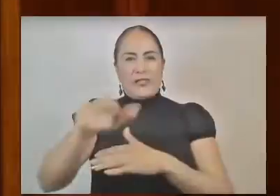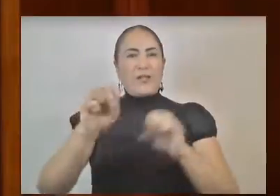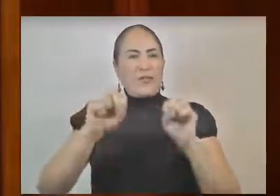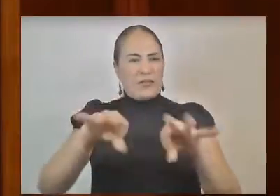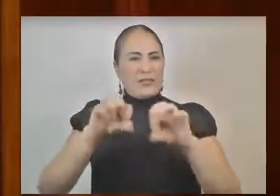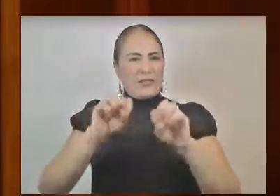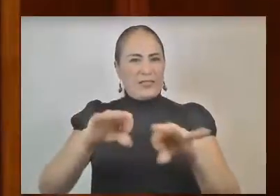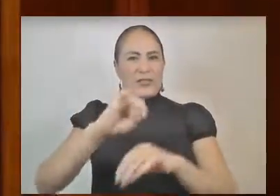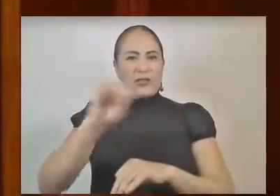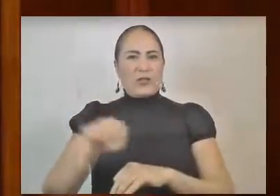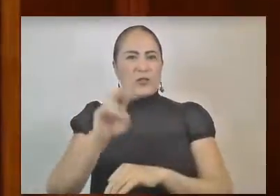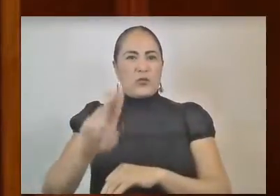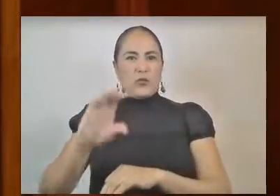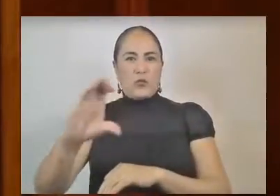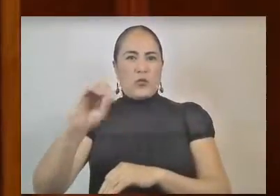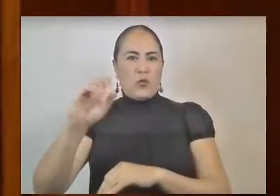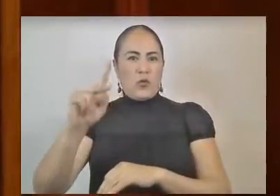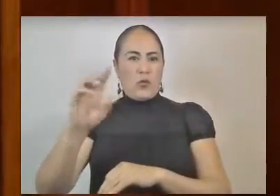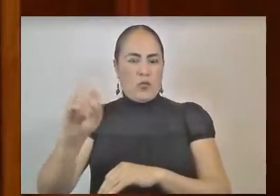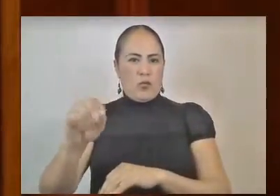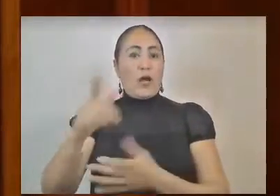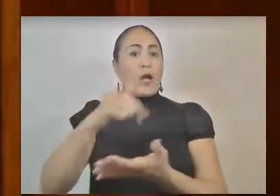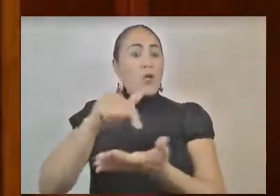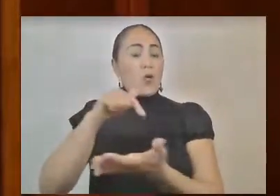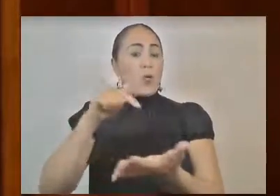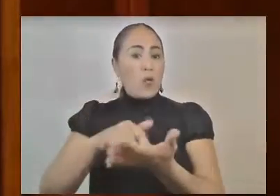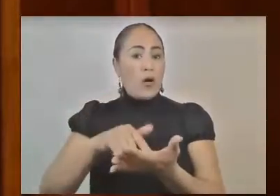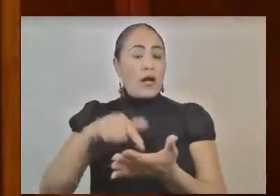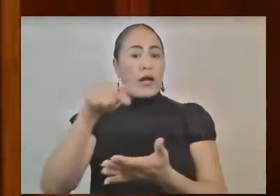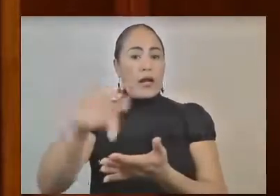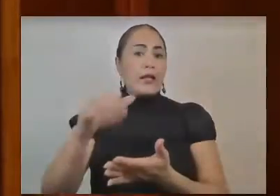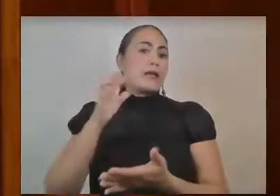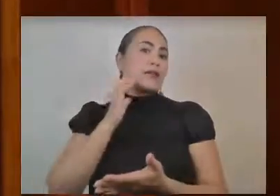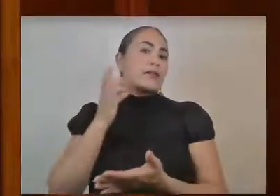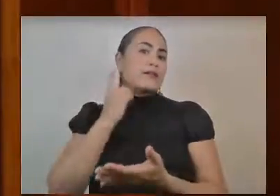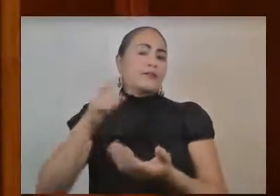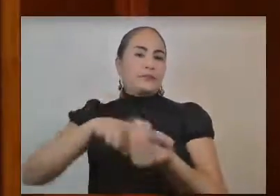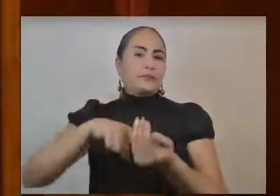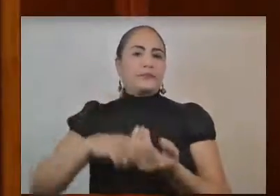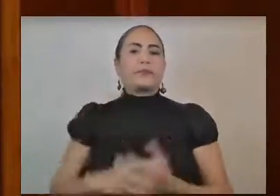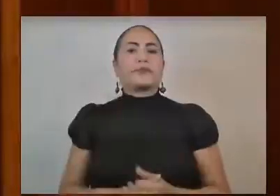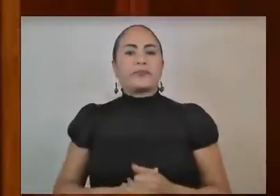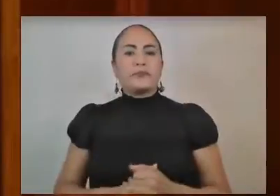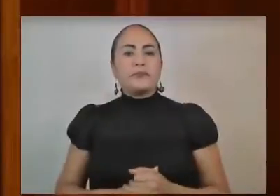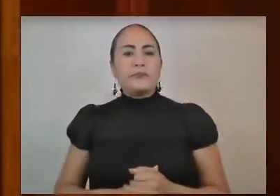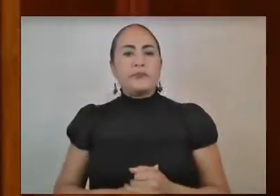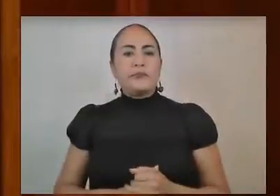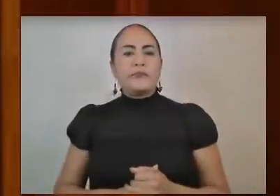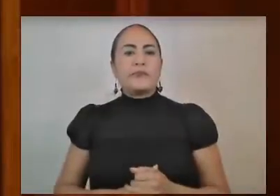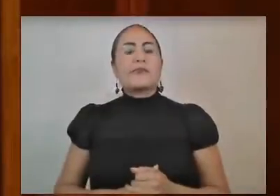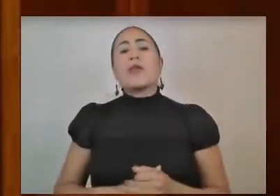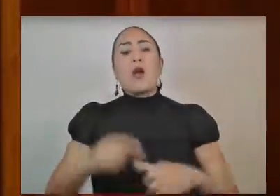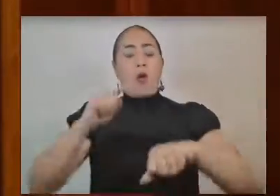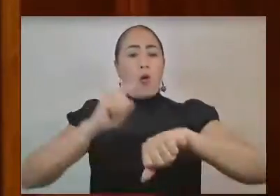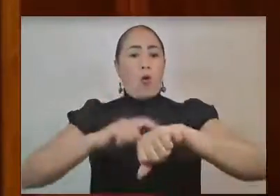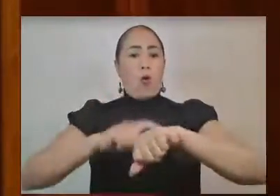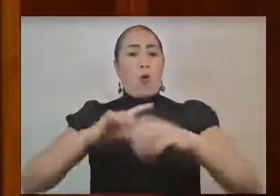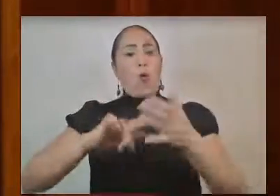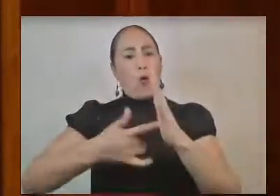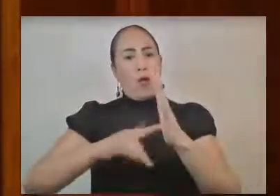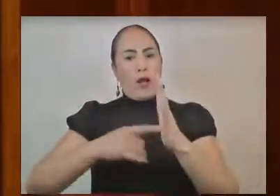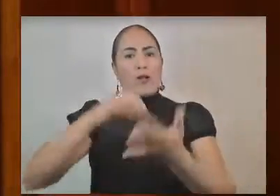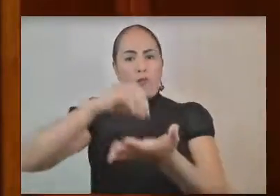Coordinación Política en el recinto del Poder Legislativo, de acuerdo con el horario del orden de